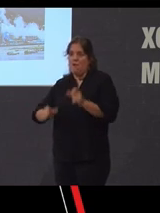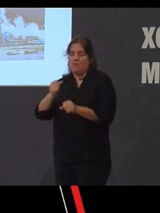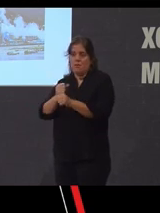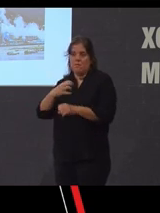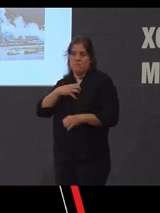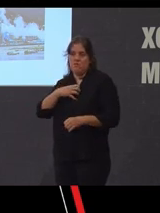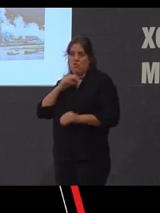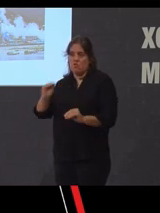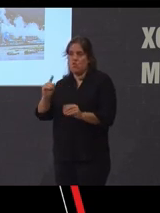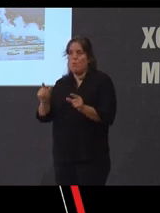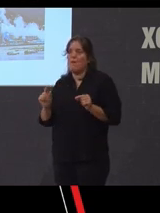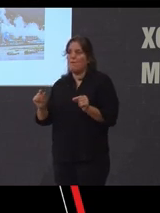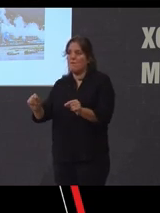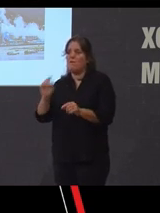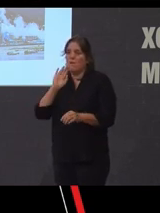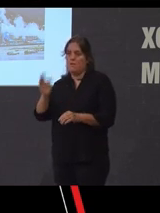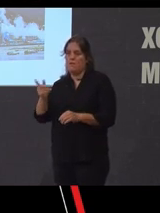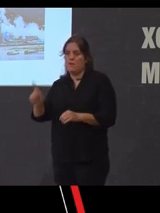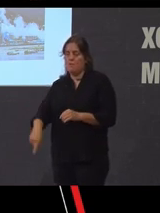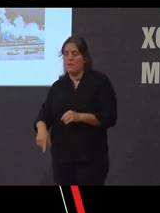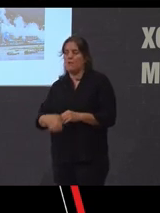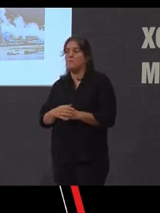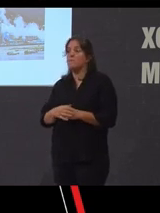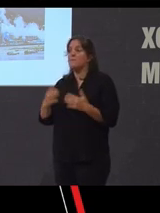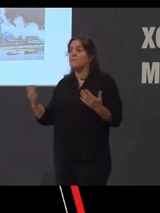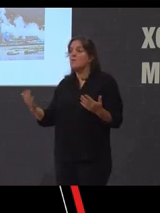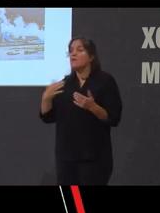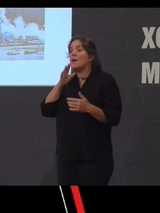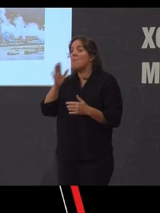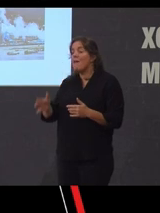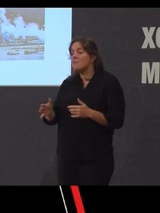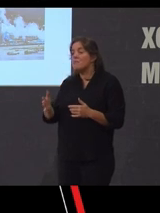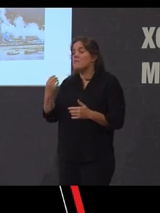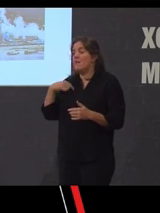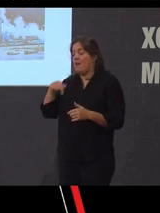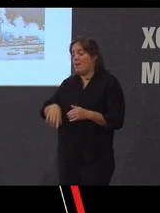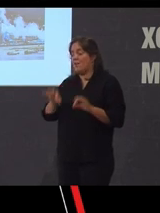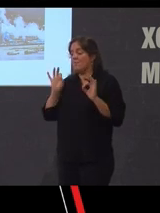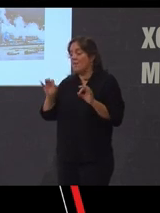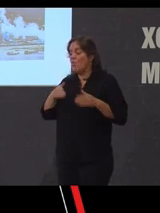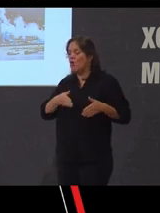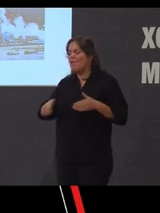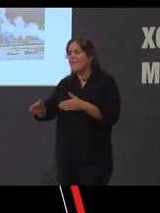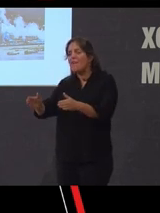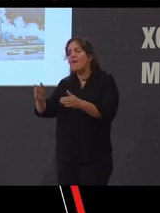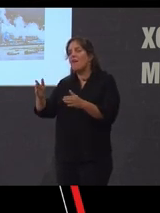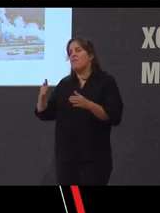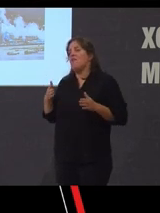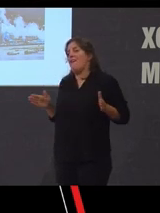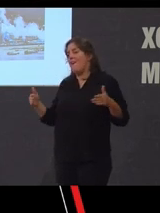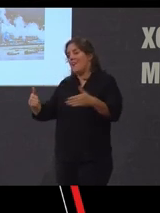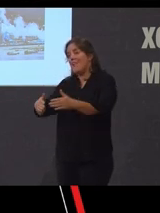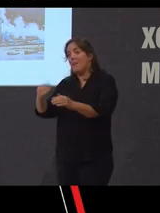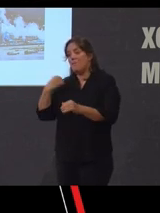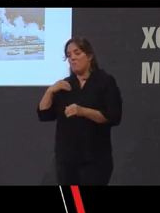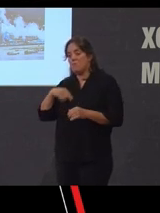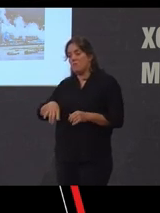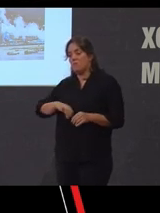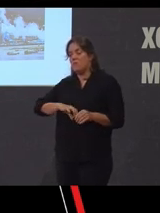anos de vida. Entón, que sucede aquí concretamente na ría de Pontevedra? Que o luns, día